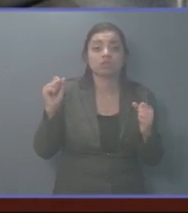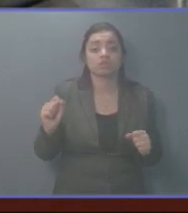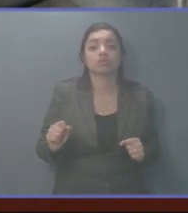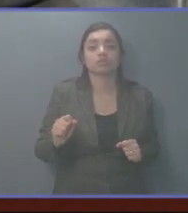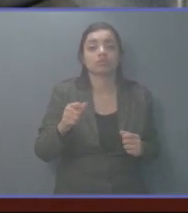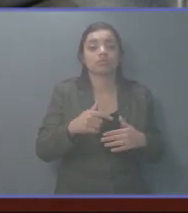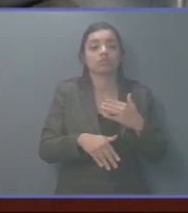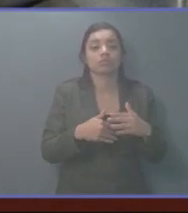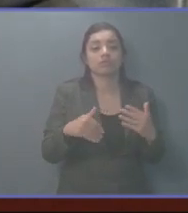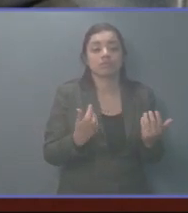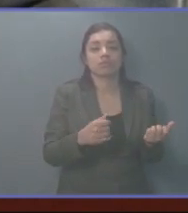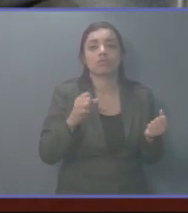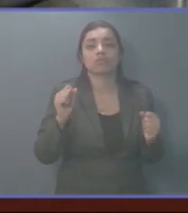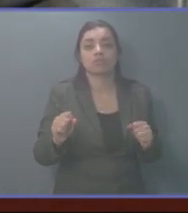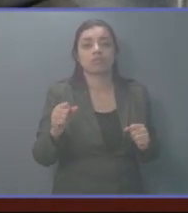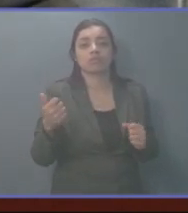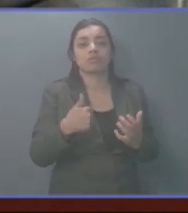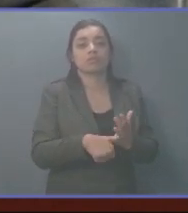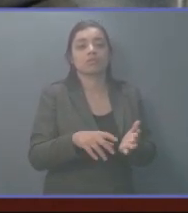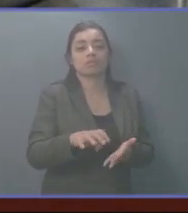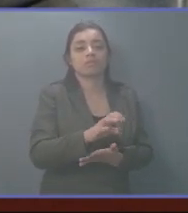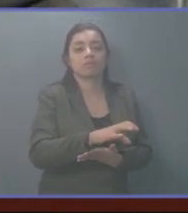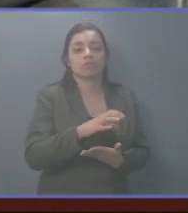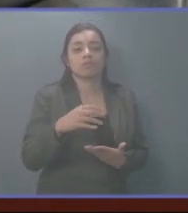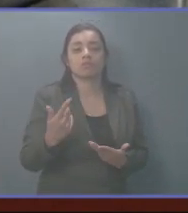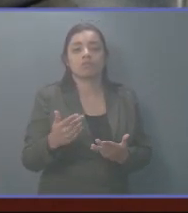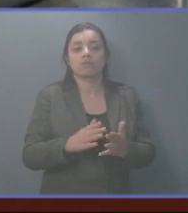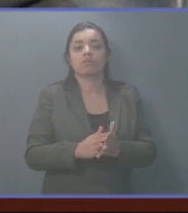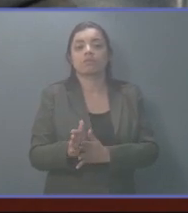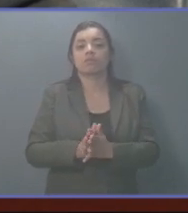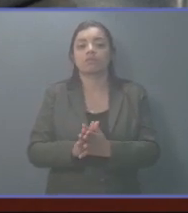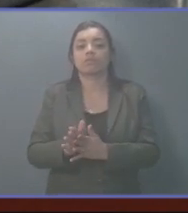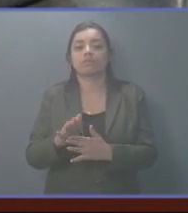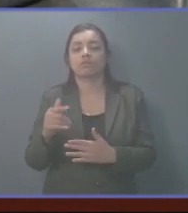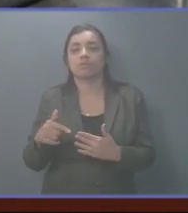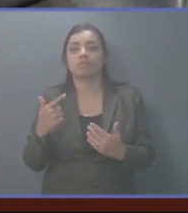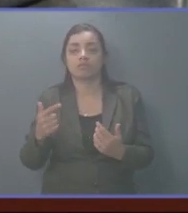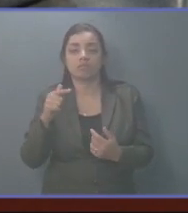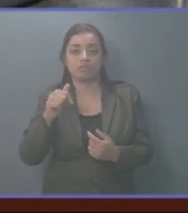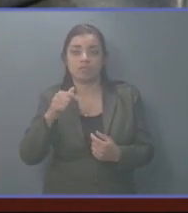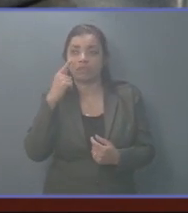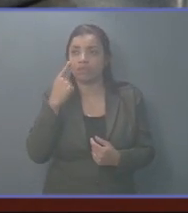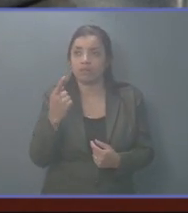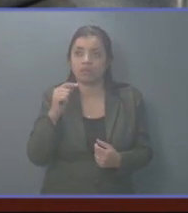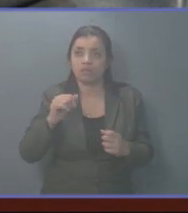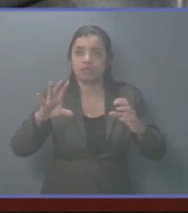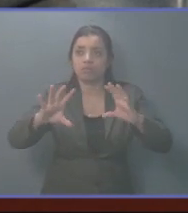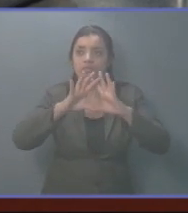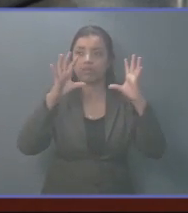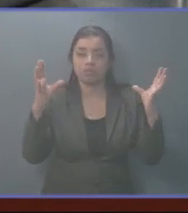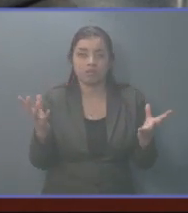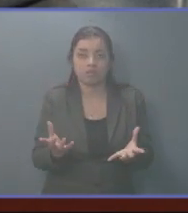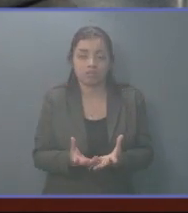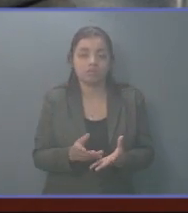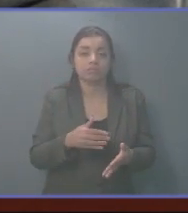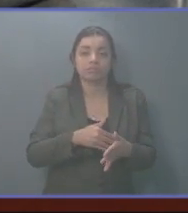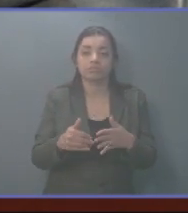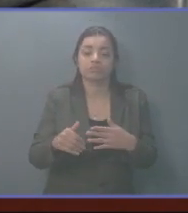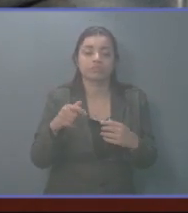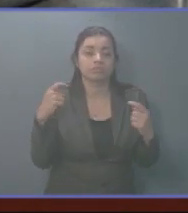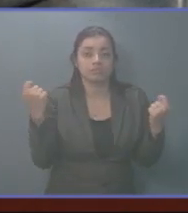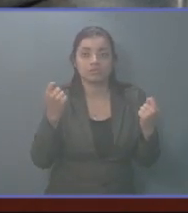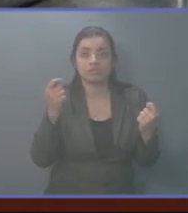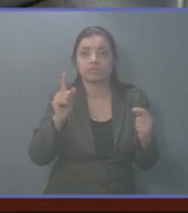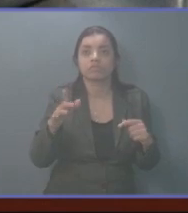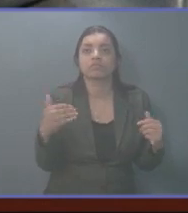Entierro de Cristo, haciéndose de este municipio uno de los destinos más interesantes en Semana Santa para los fieles y turistas nacionales e internacionales, iniciando los preparativos